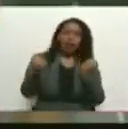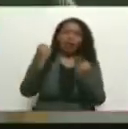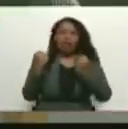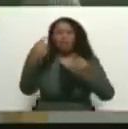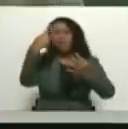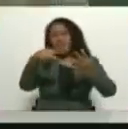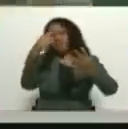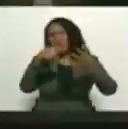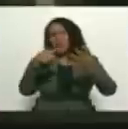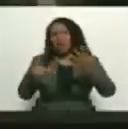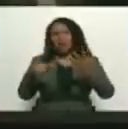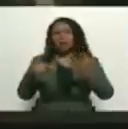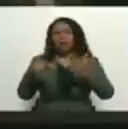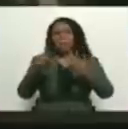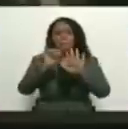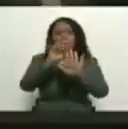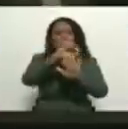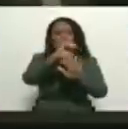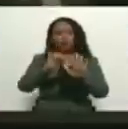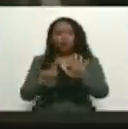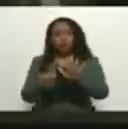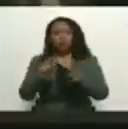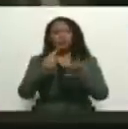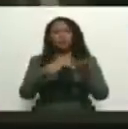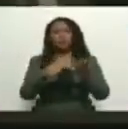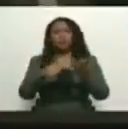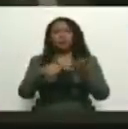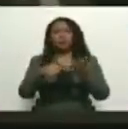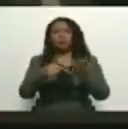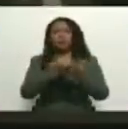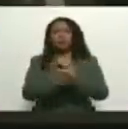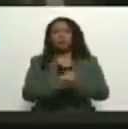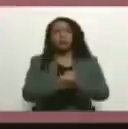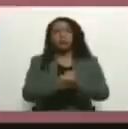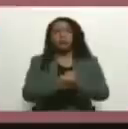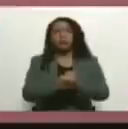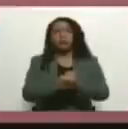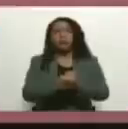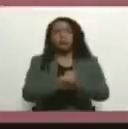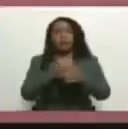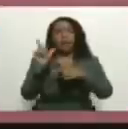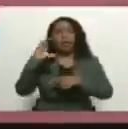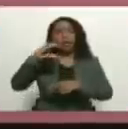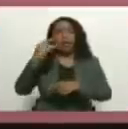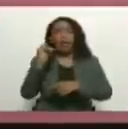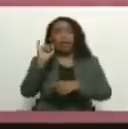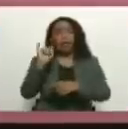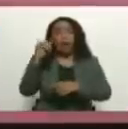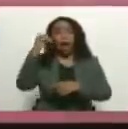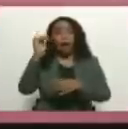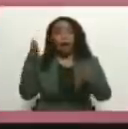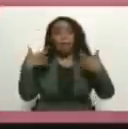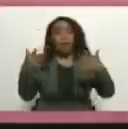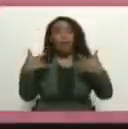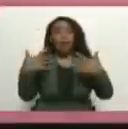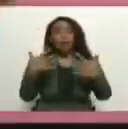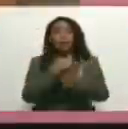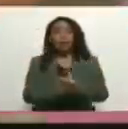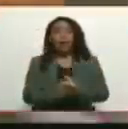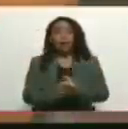podología, calor y masaje, fisioterapia, magnetoterapia, hidroterapia. El CDI cuenta con la emergencia,